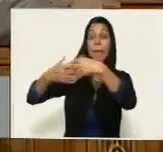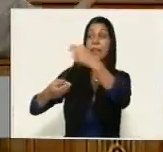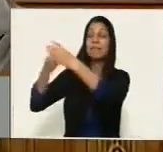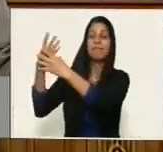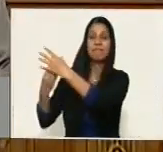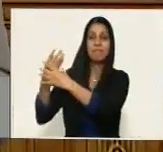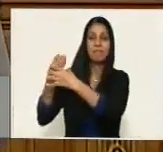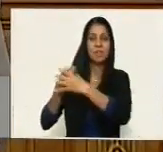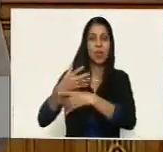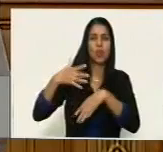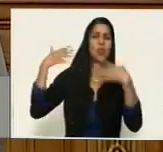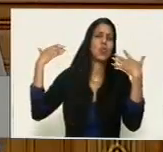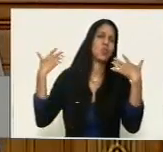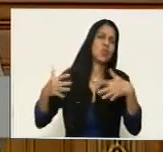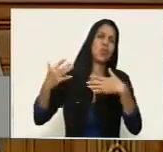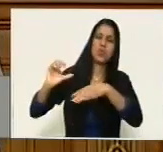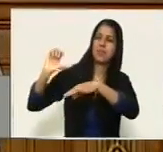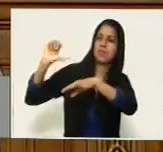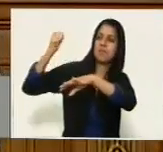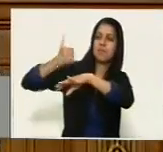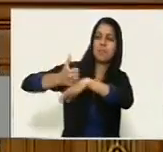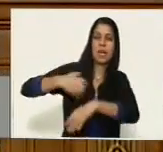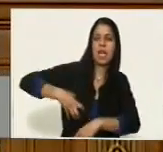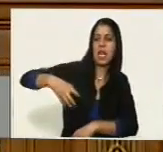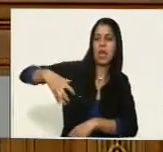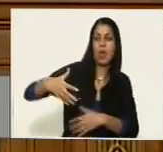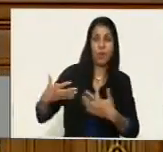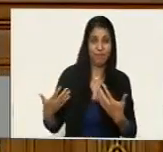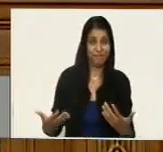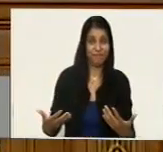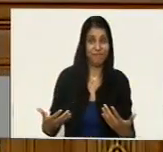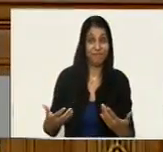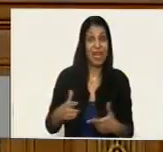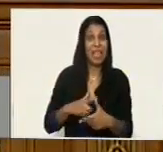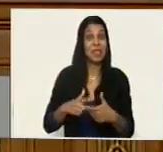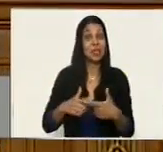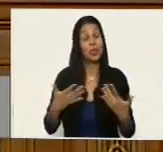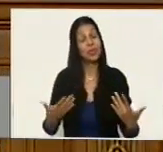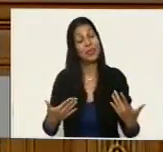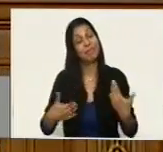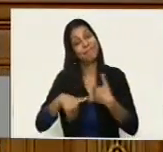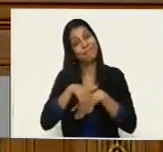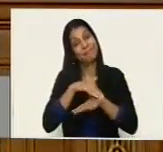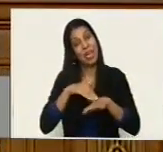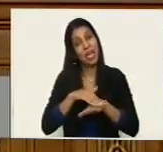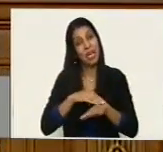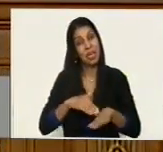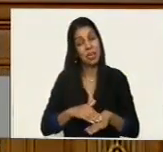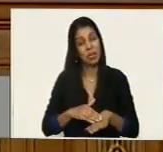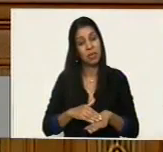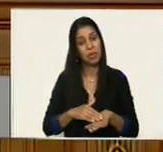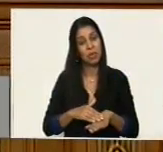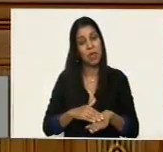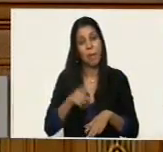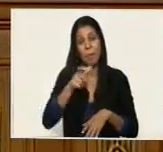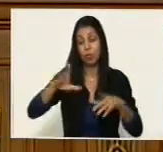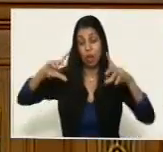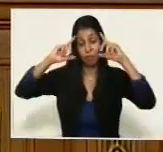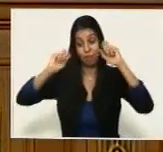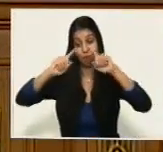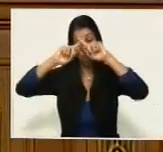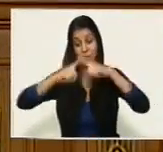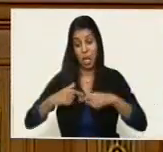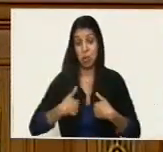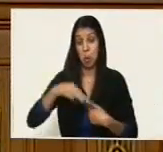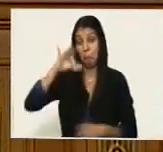grandes capitalistas. Por eso, que me perdonen los expertos en economía, yo por supuesto no sé nada de